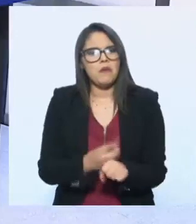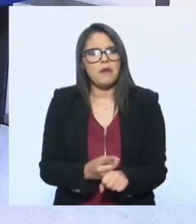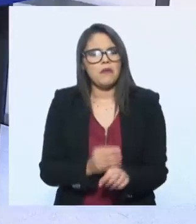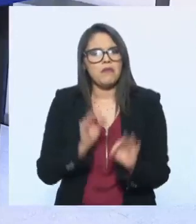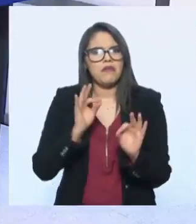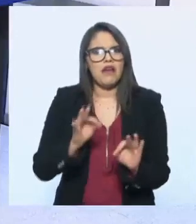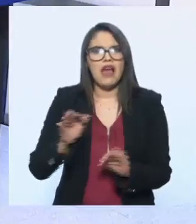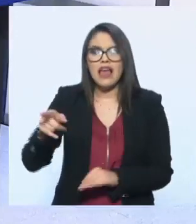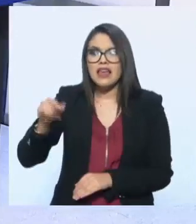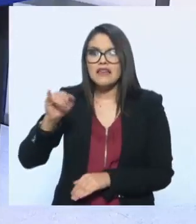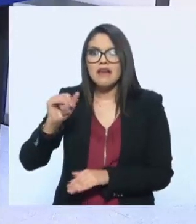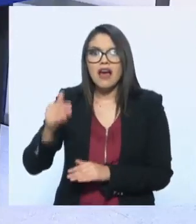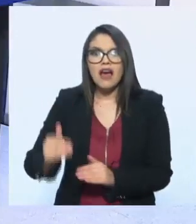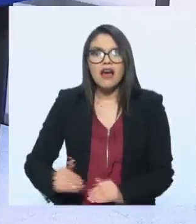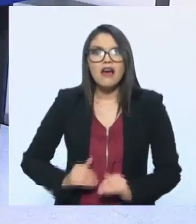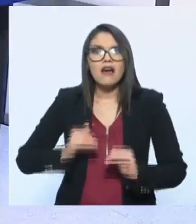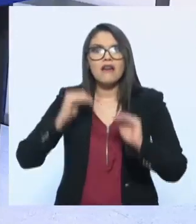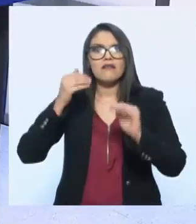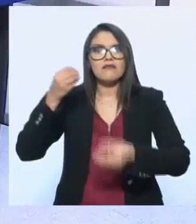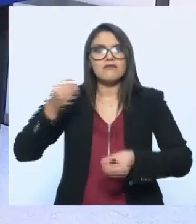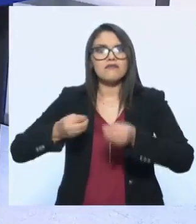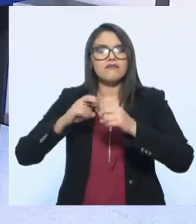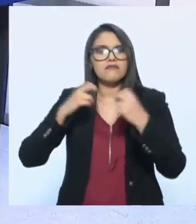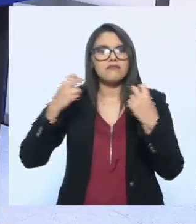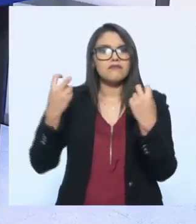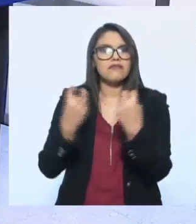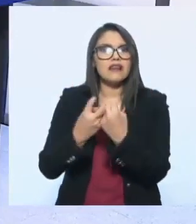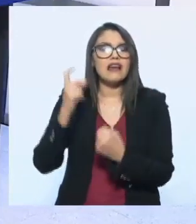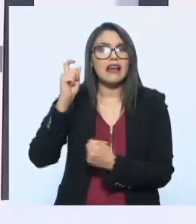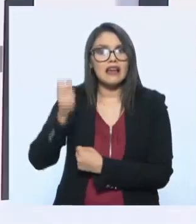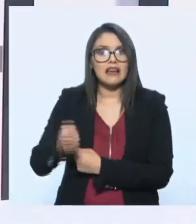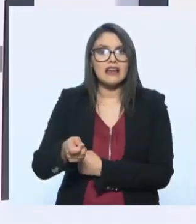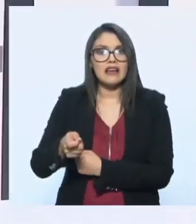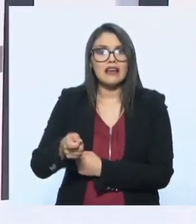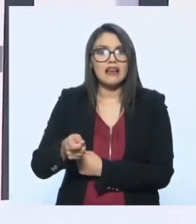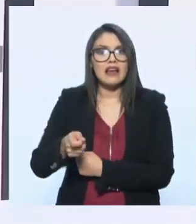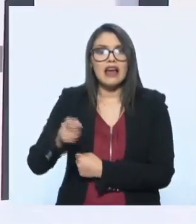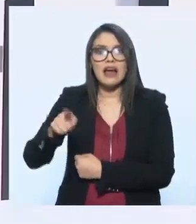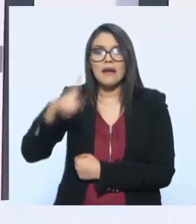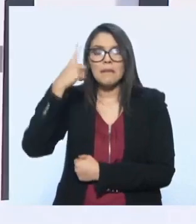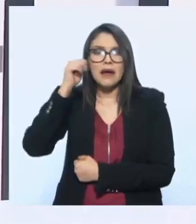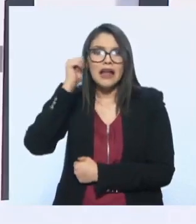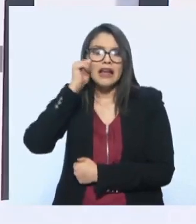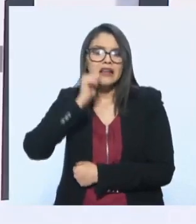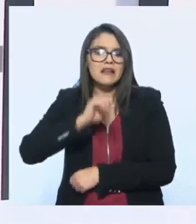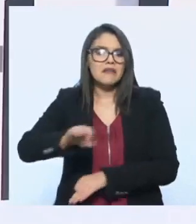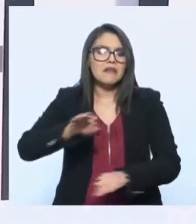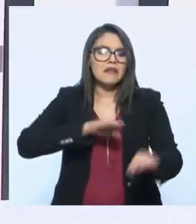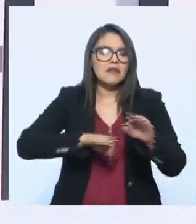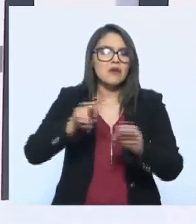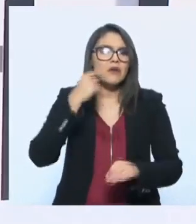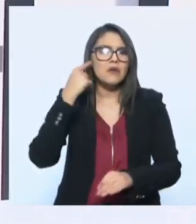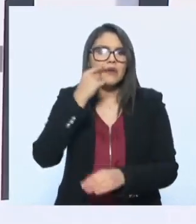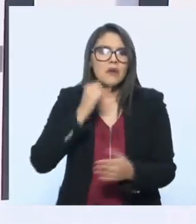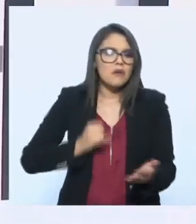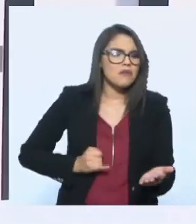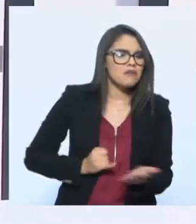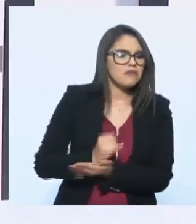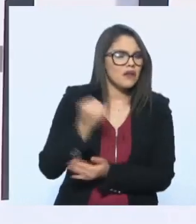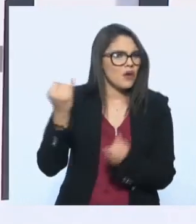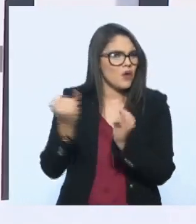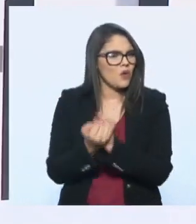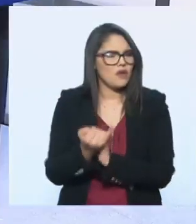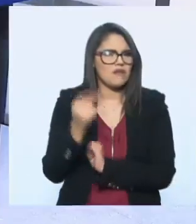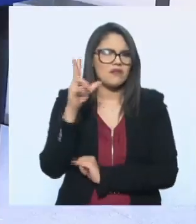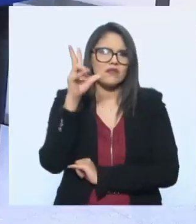ser magistrados que iban a ser vitalicios, es decir, no iban a quedarse nunca sin trabajo, ahí iban a seguir tomando decisiones como estas, ¿no?